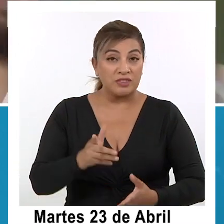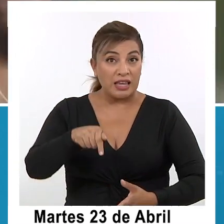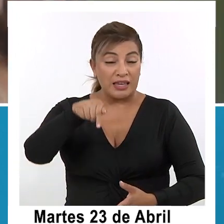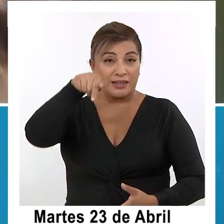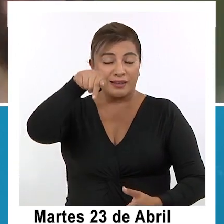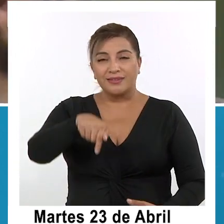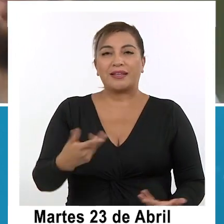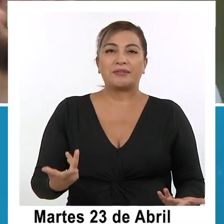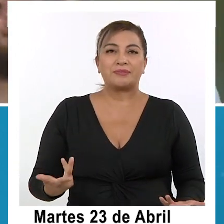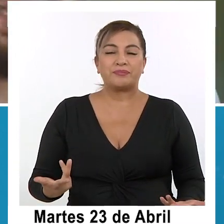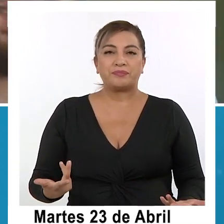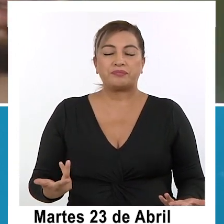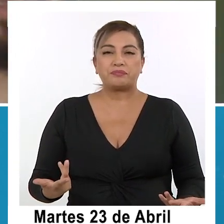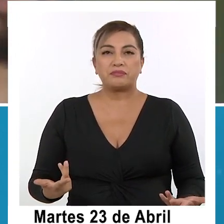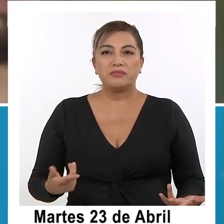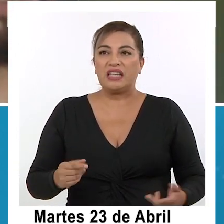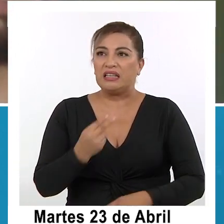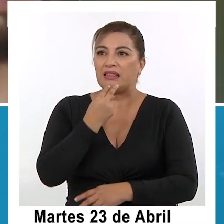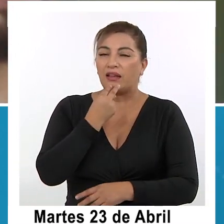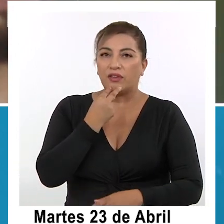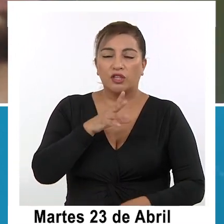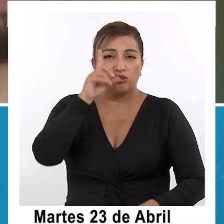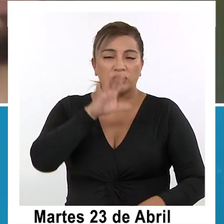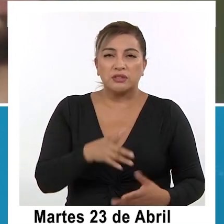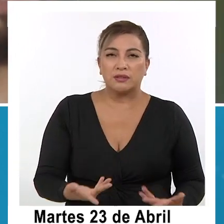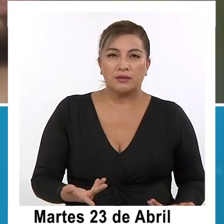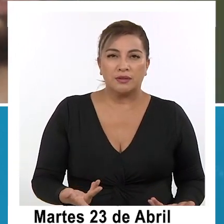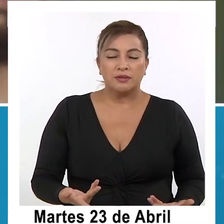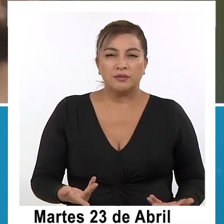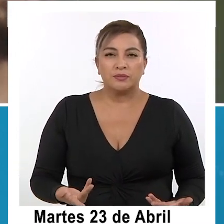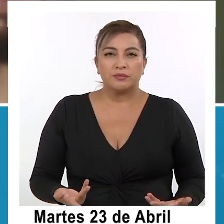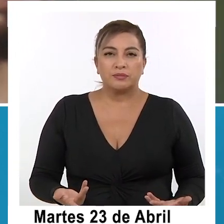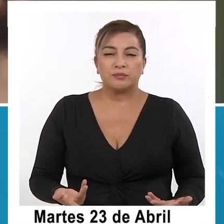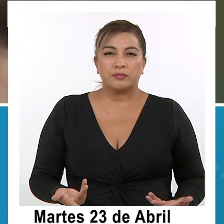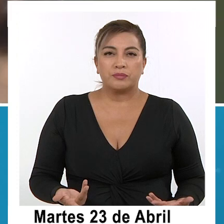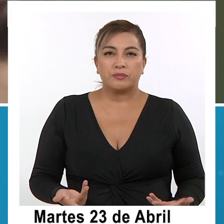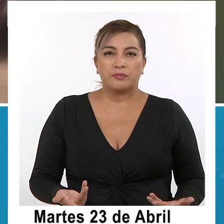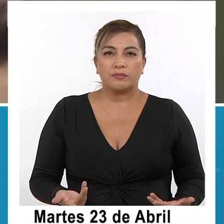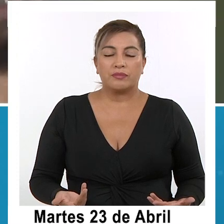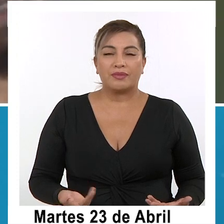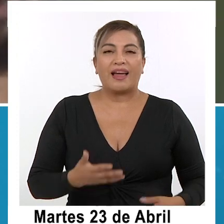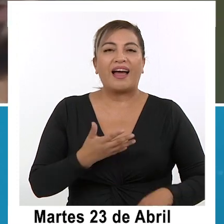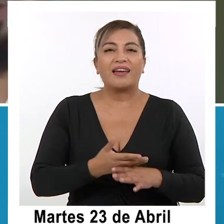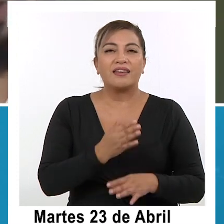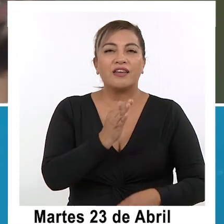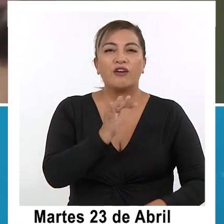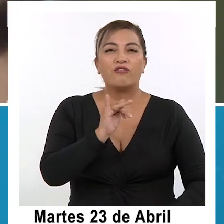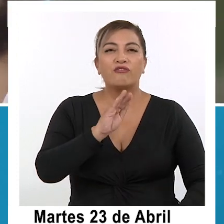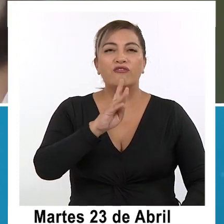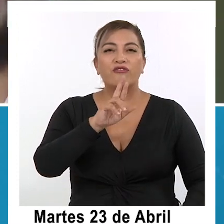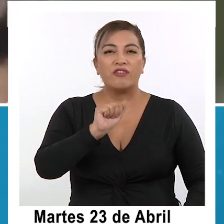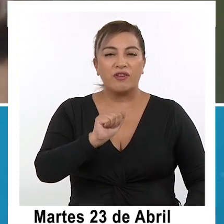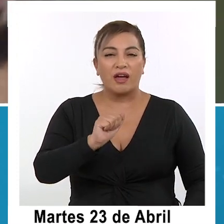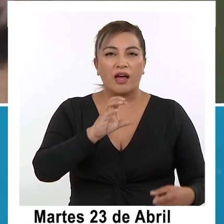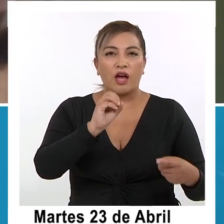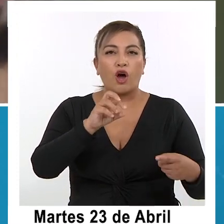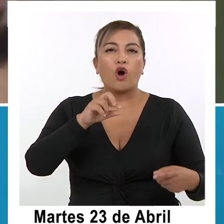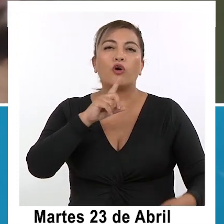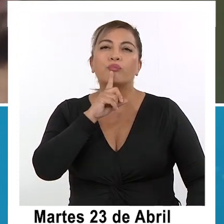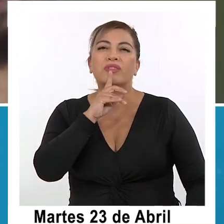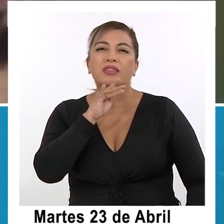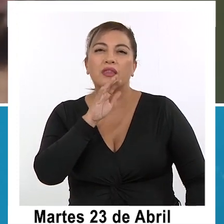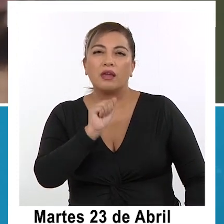esta en en este caminar sé que llega la fibra óptica al norte a la región de